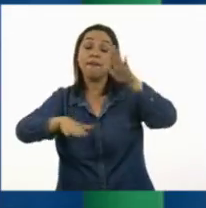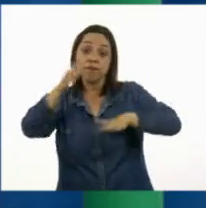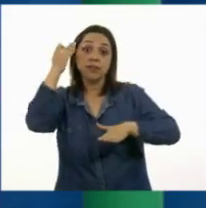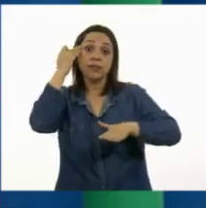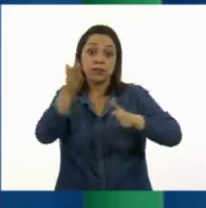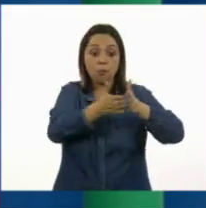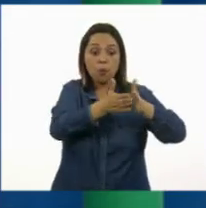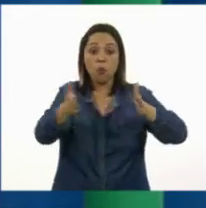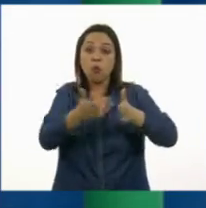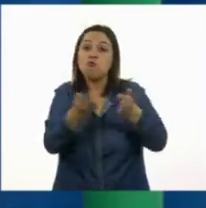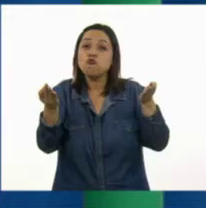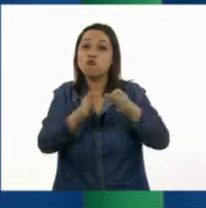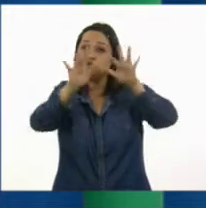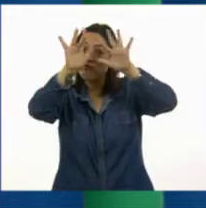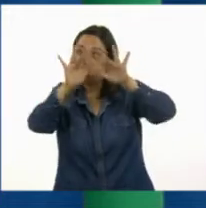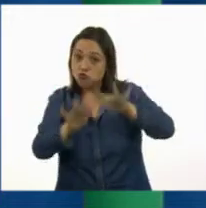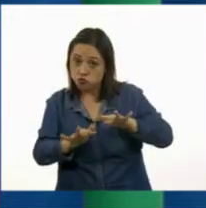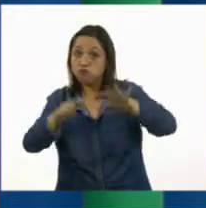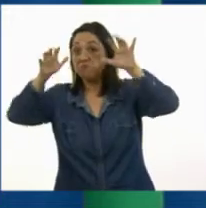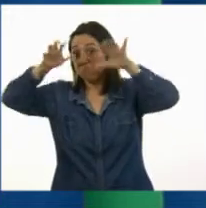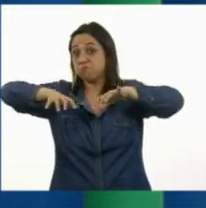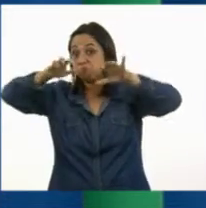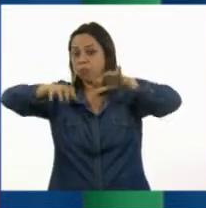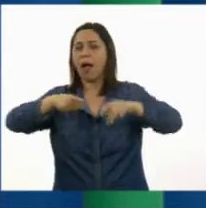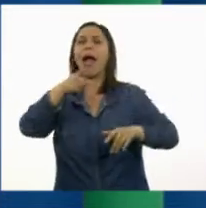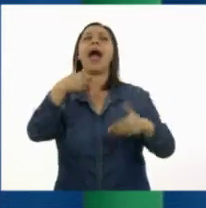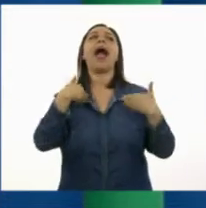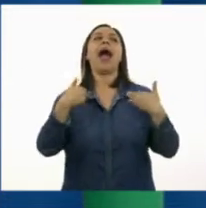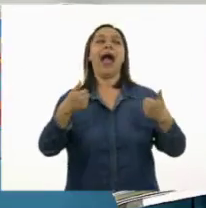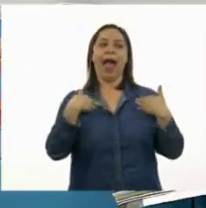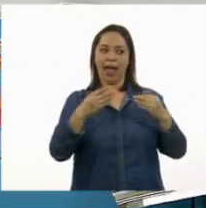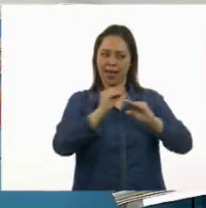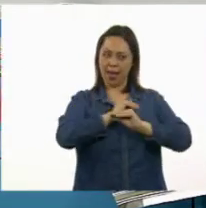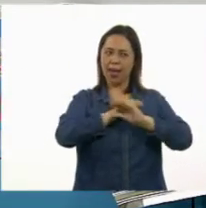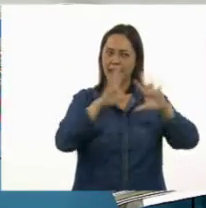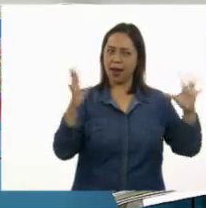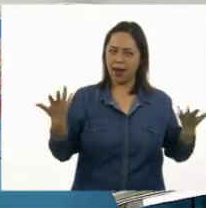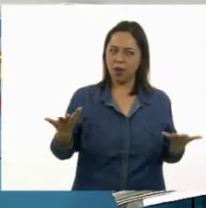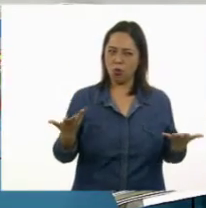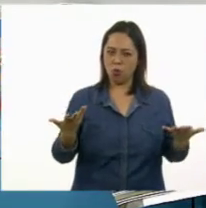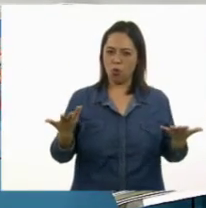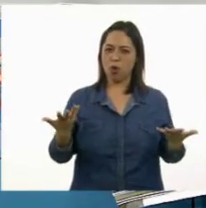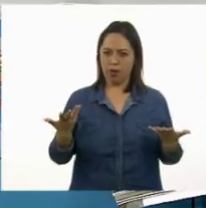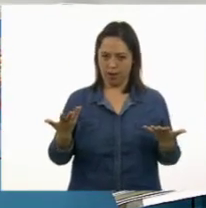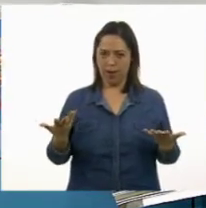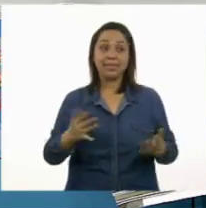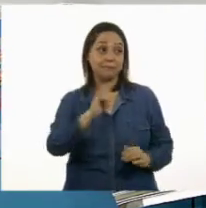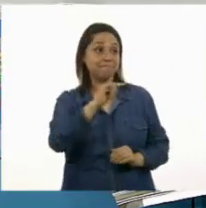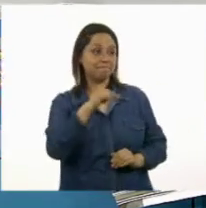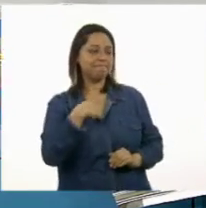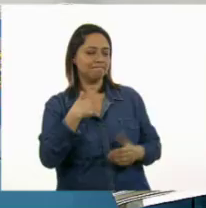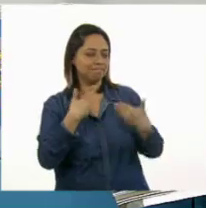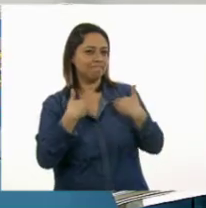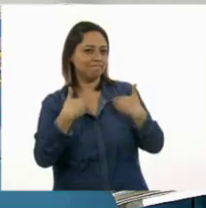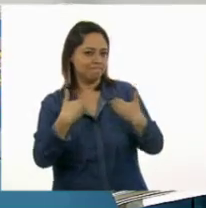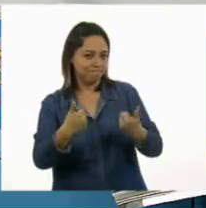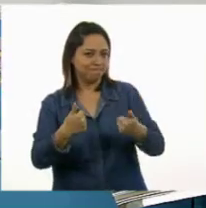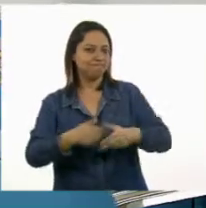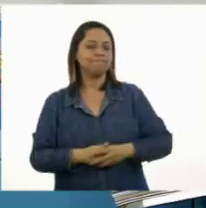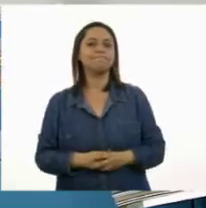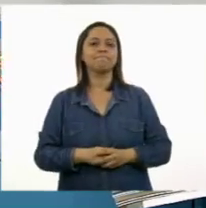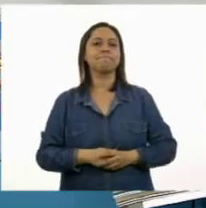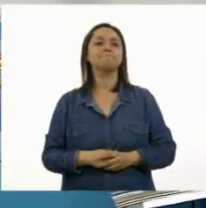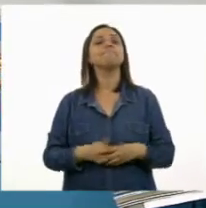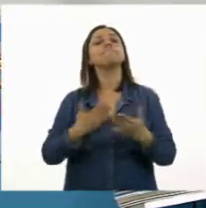Muy interesante lo que dice. Ahora me queda mucho más claro. Sí, a mí también. Bien, muy bien. Pues